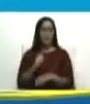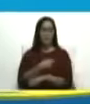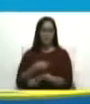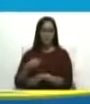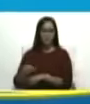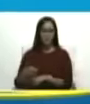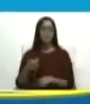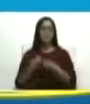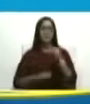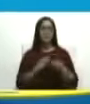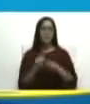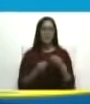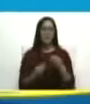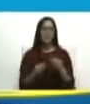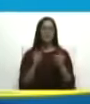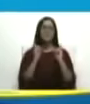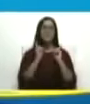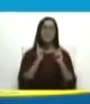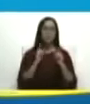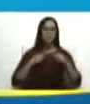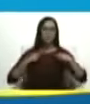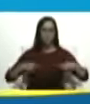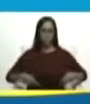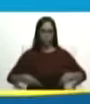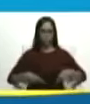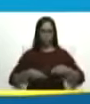se aplicarán dichos recursos.